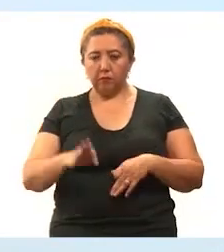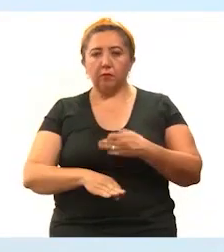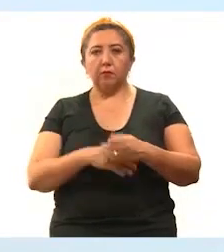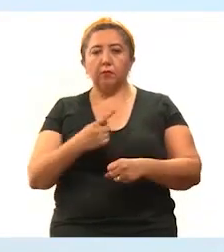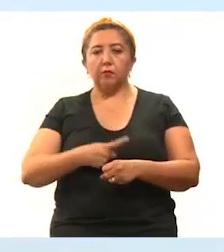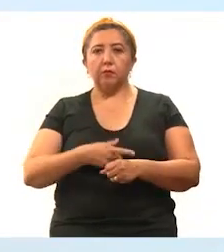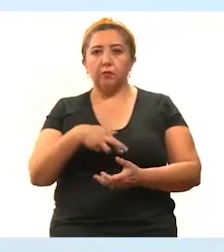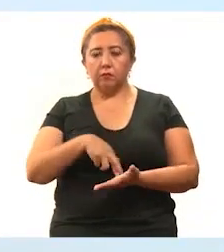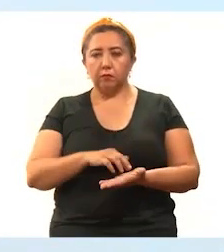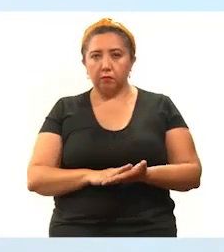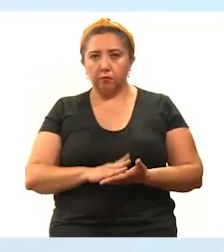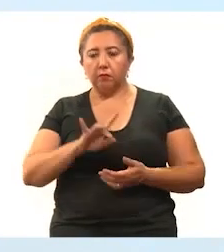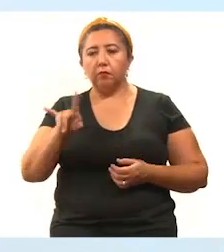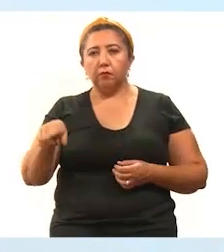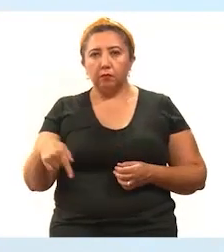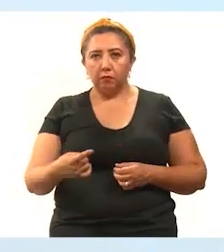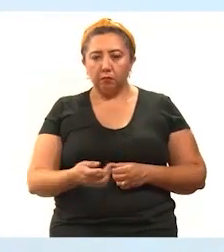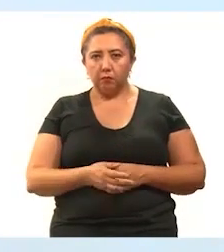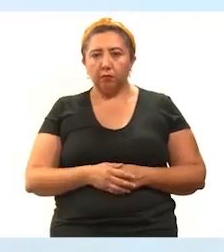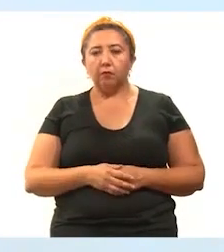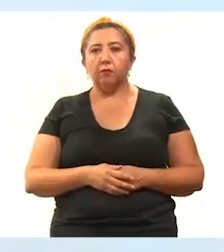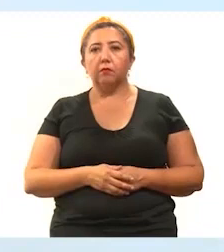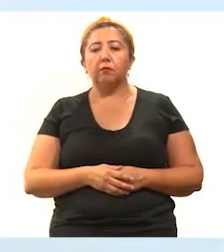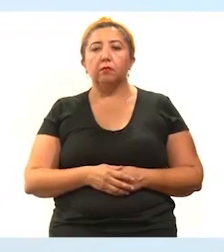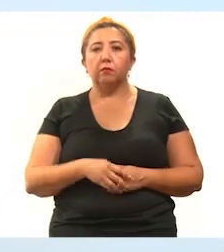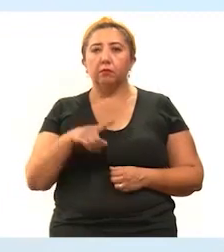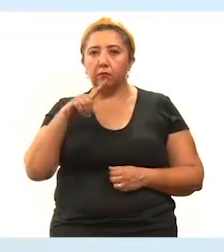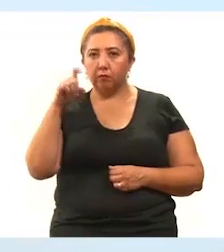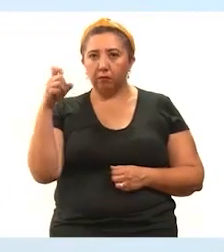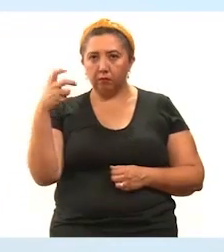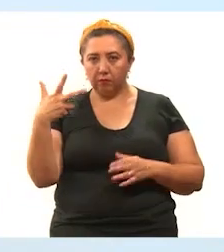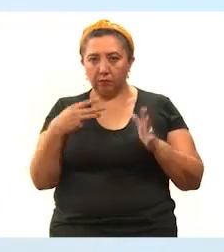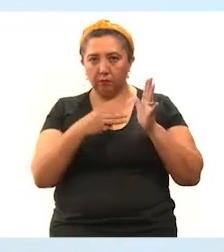del total de contagios registrados, que es